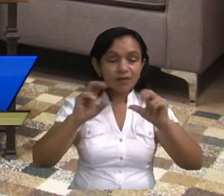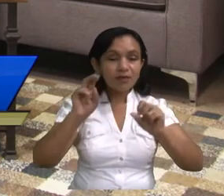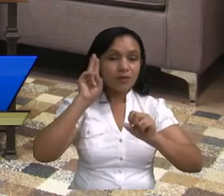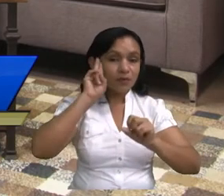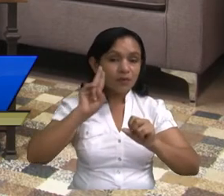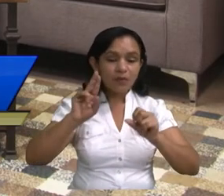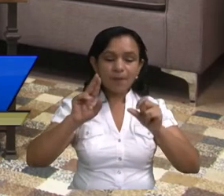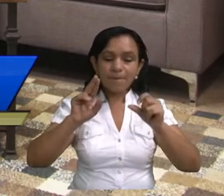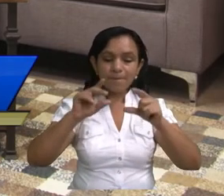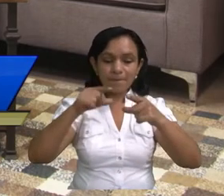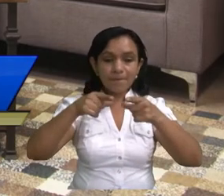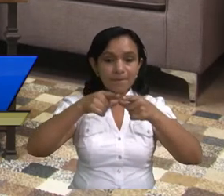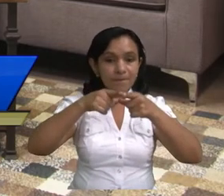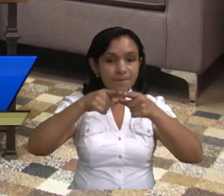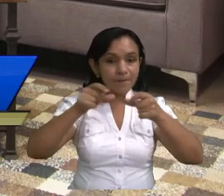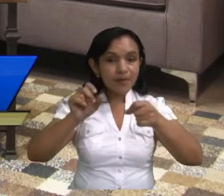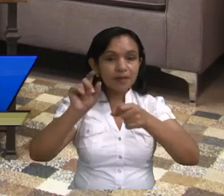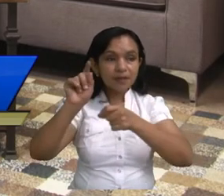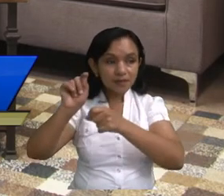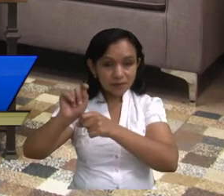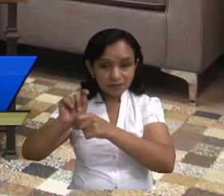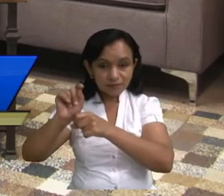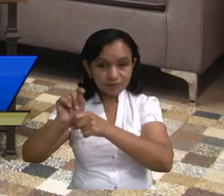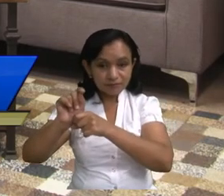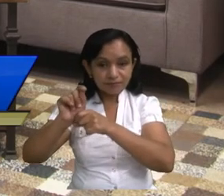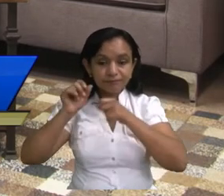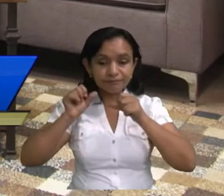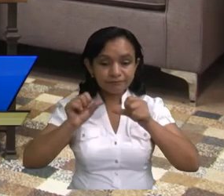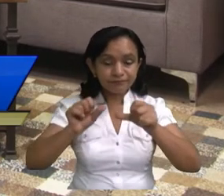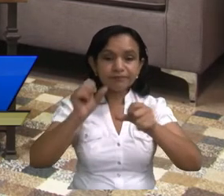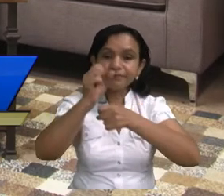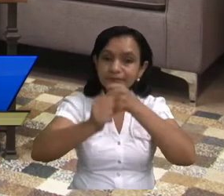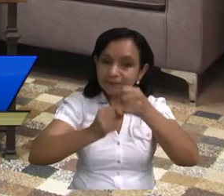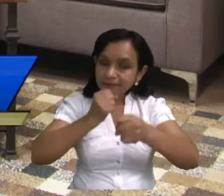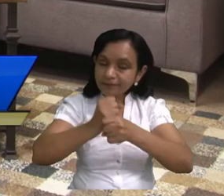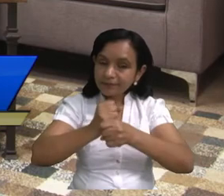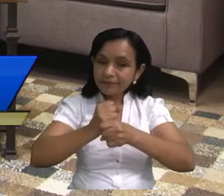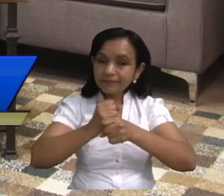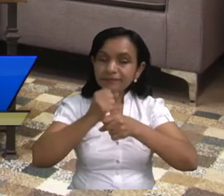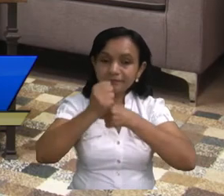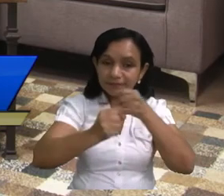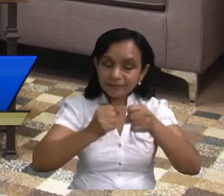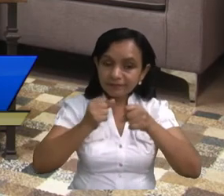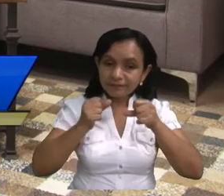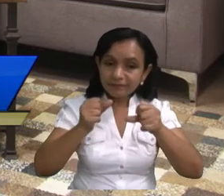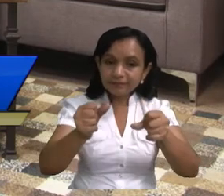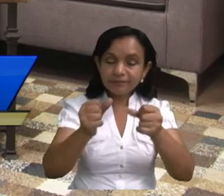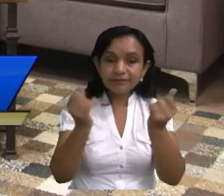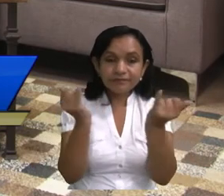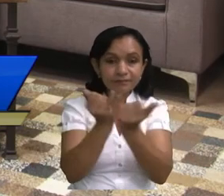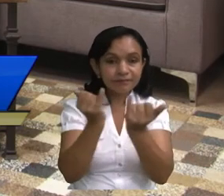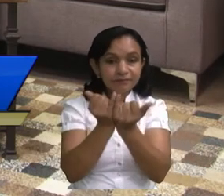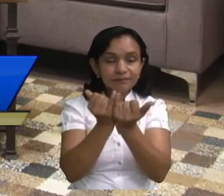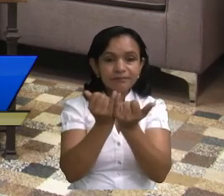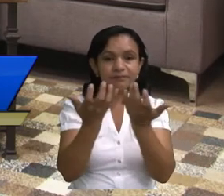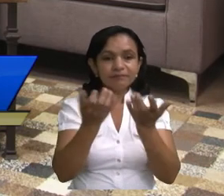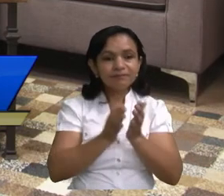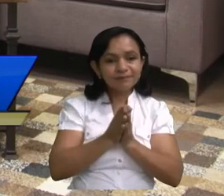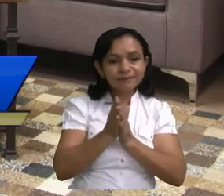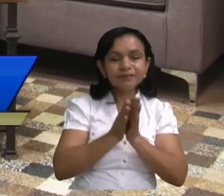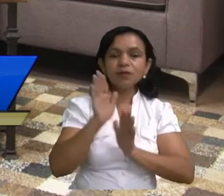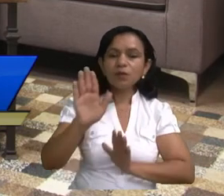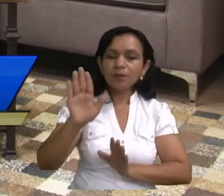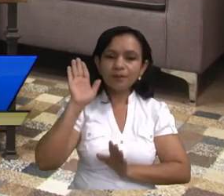el caso de la UNAM, y que ha crecido pues conforme van pasando los años. Y eso también es un estímulo y es un